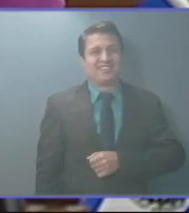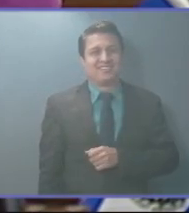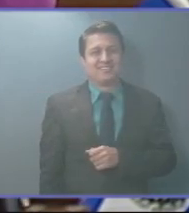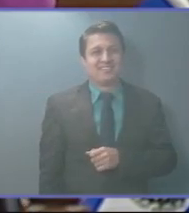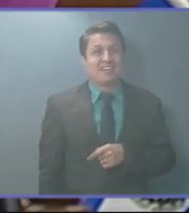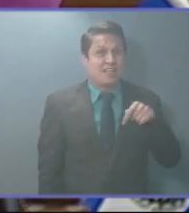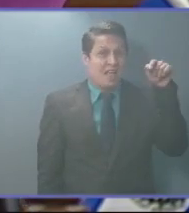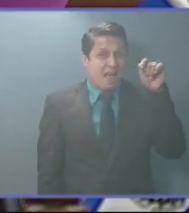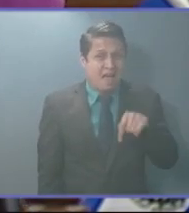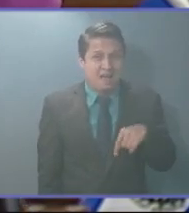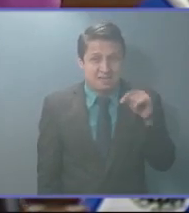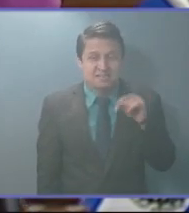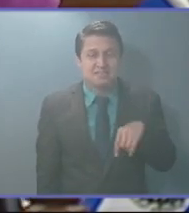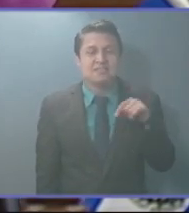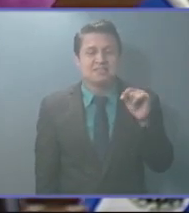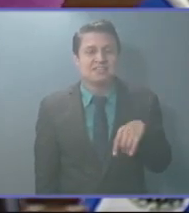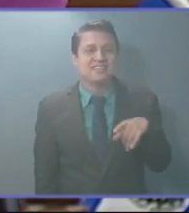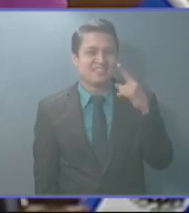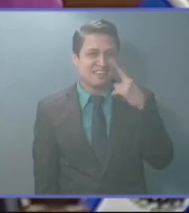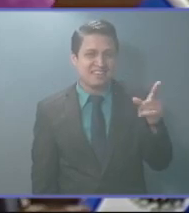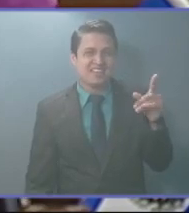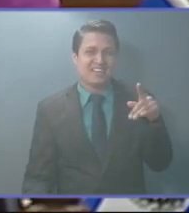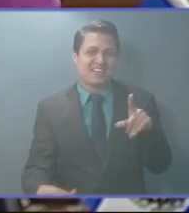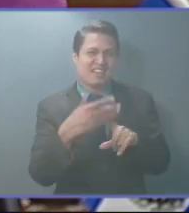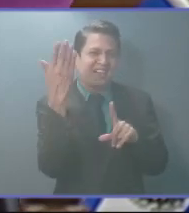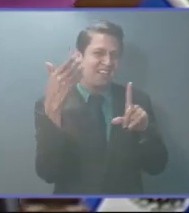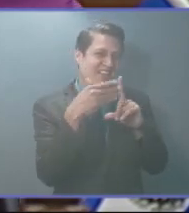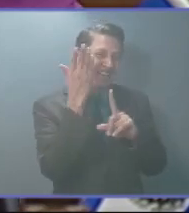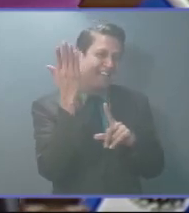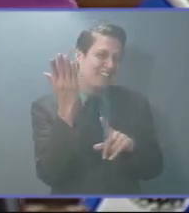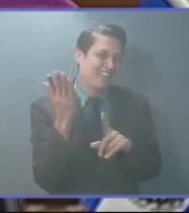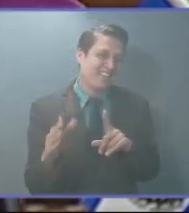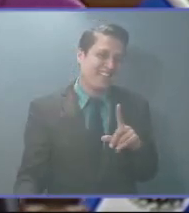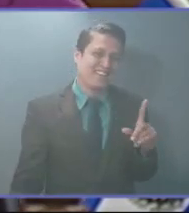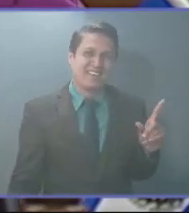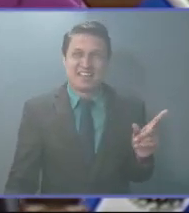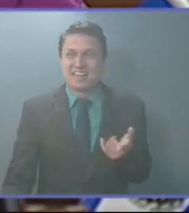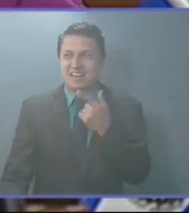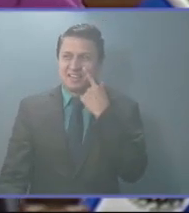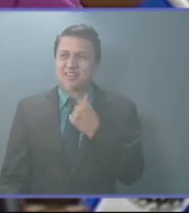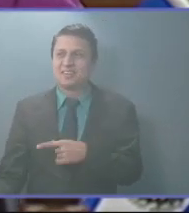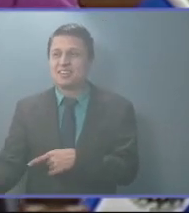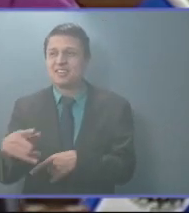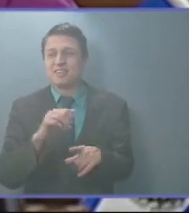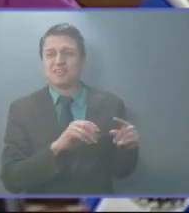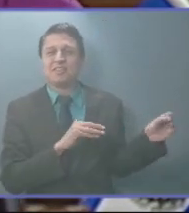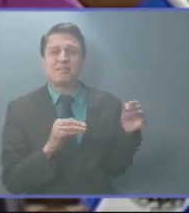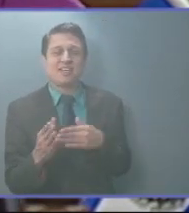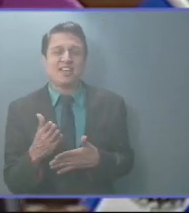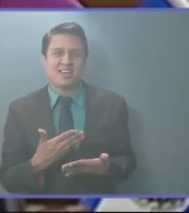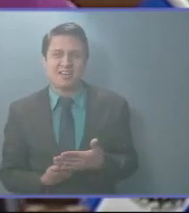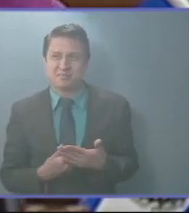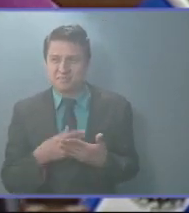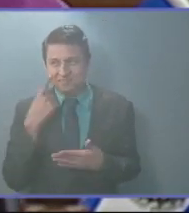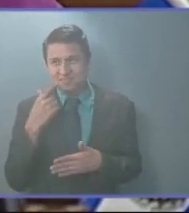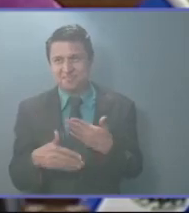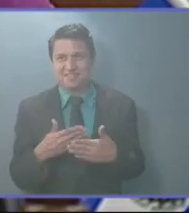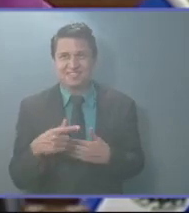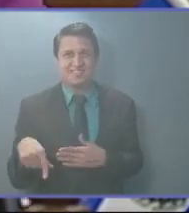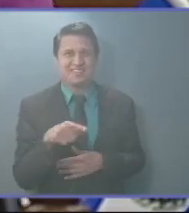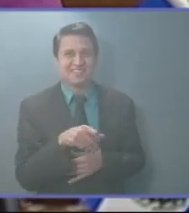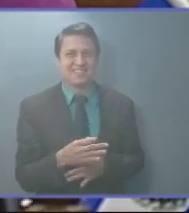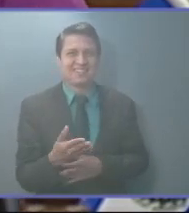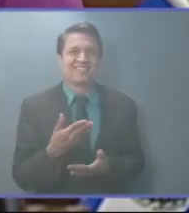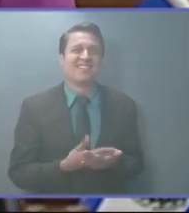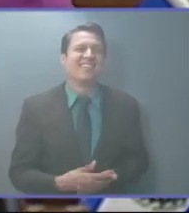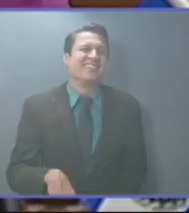y aquí habla de un autogolpe y aquí habla del involucramiento de usted en este espacio y